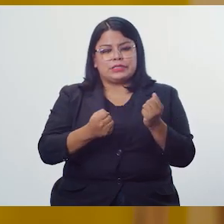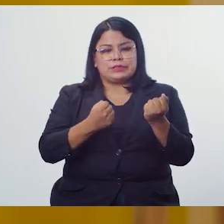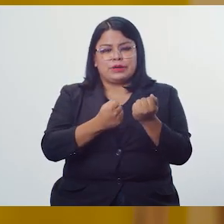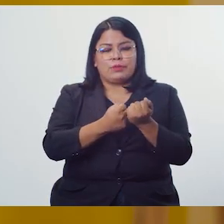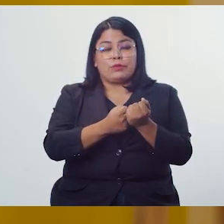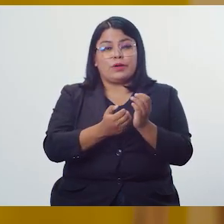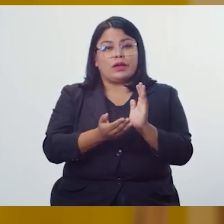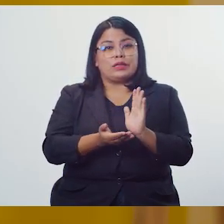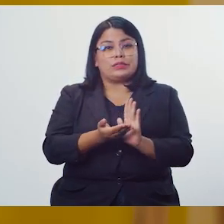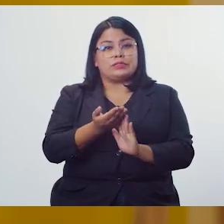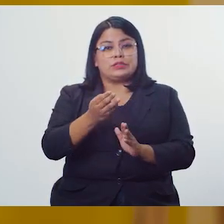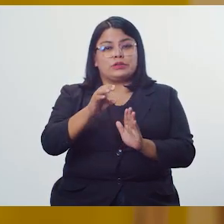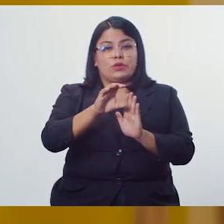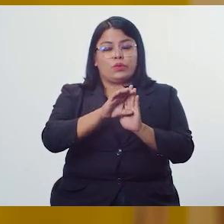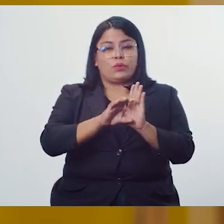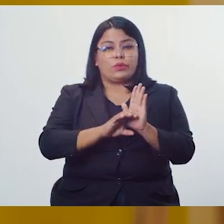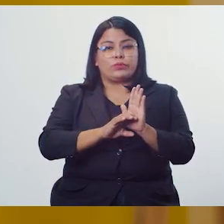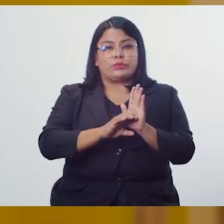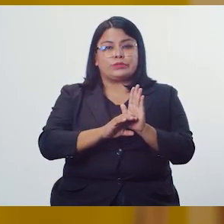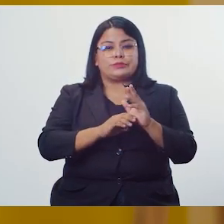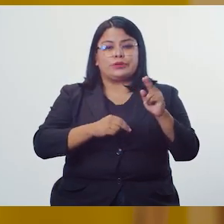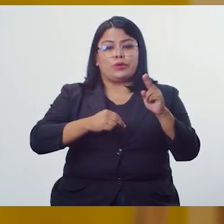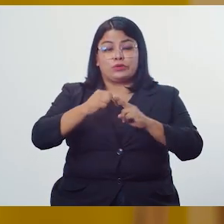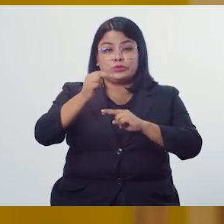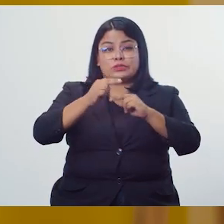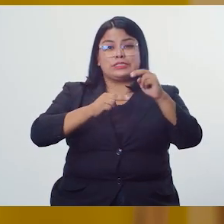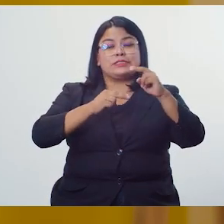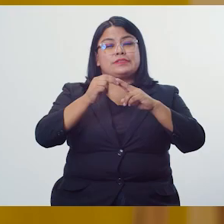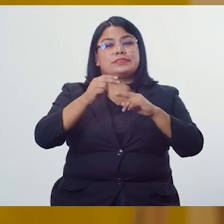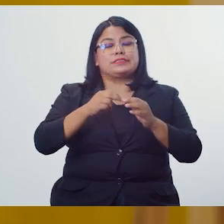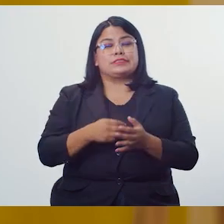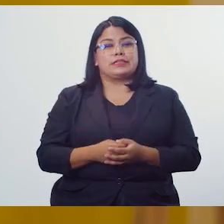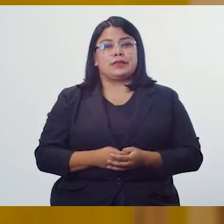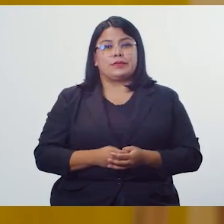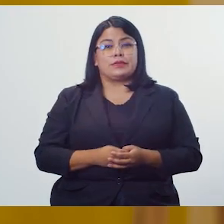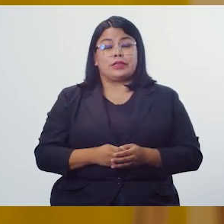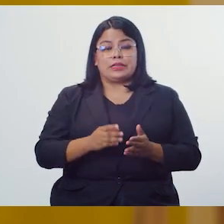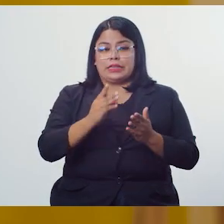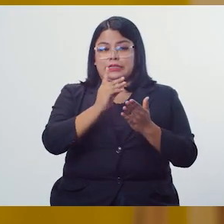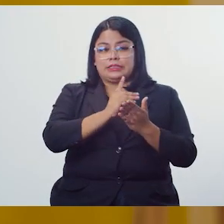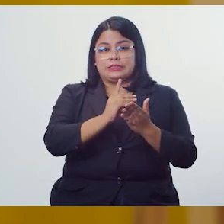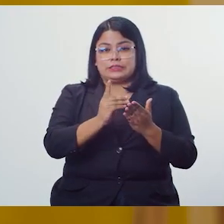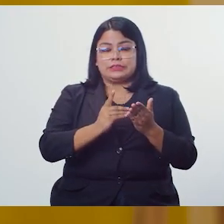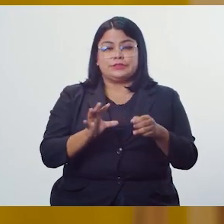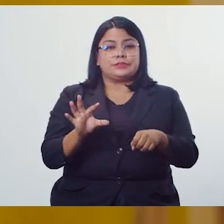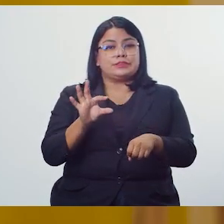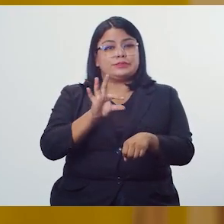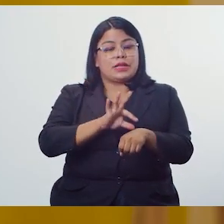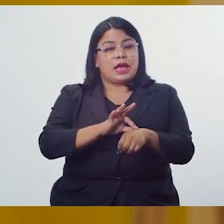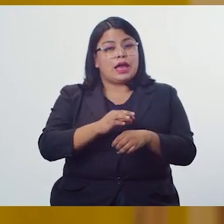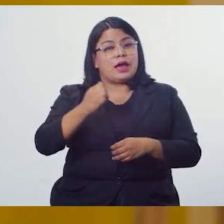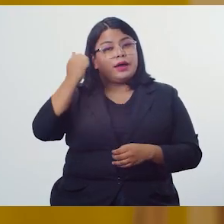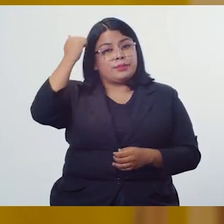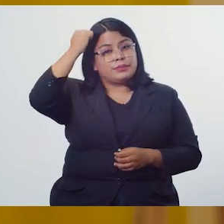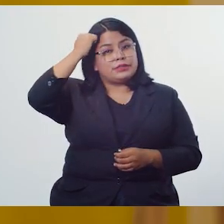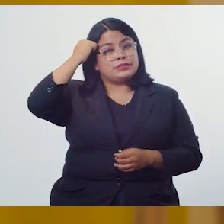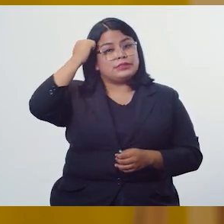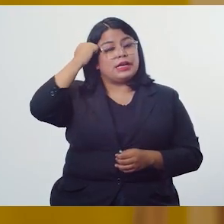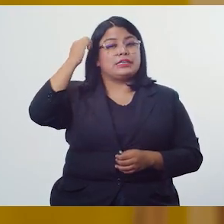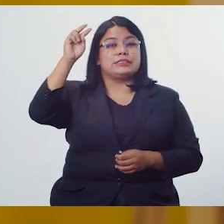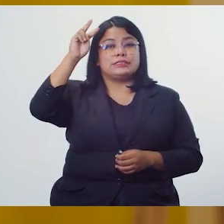abona el desarrollo del currículo constructivista desde el diseño de experiencias de